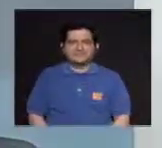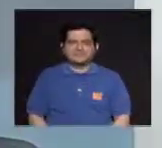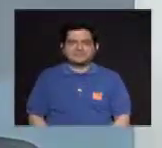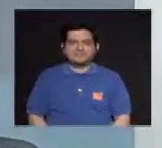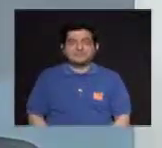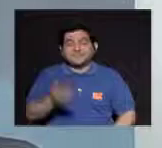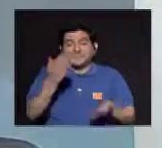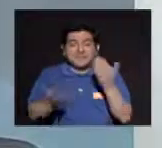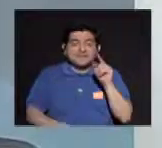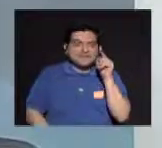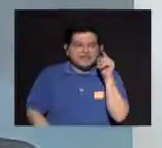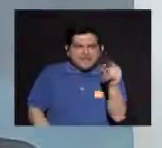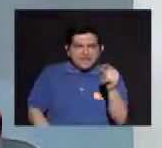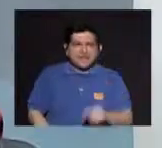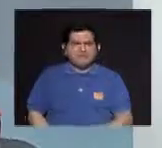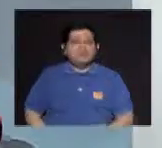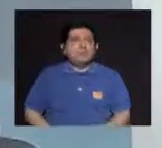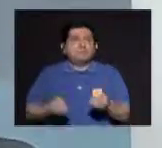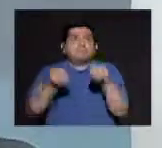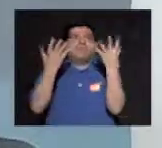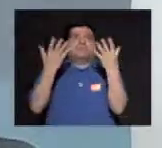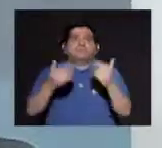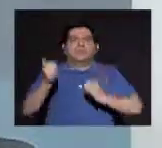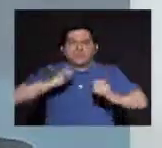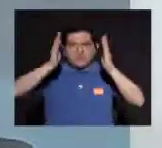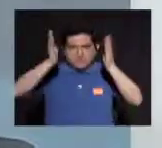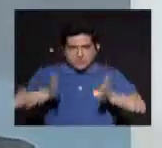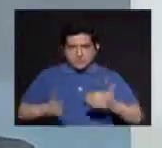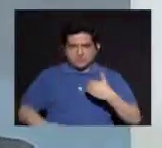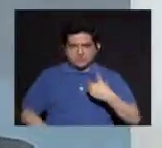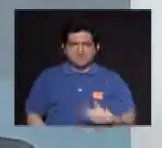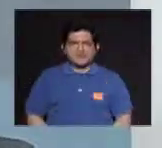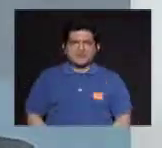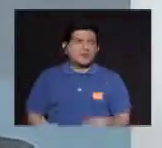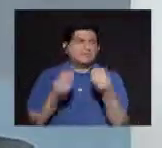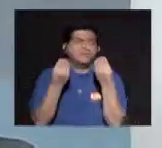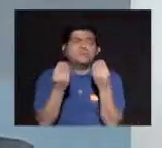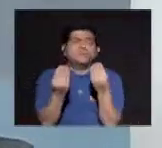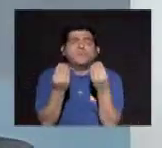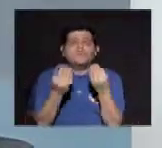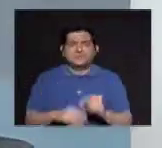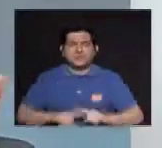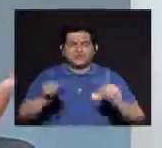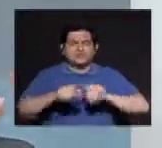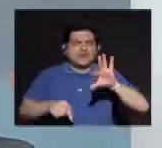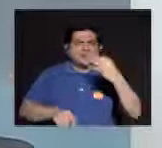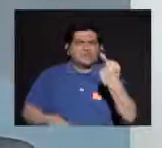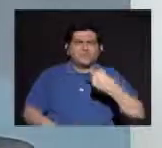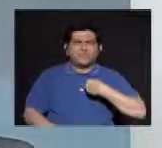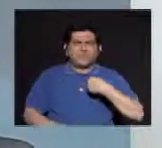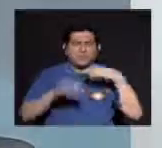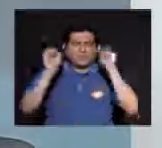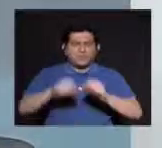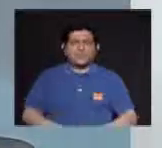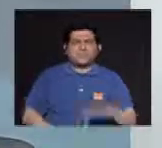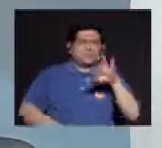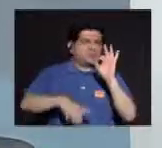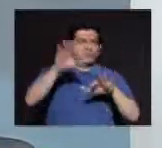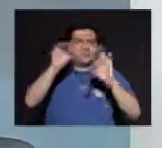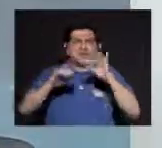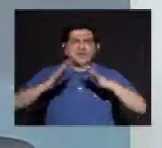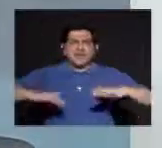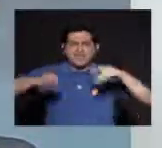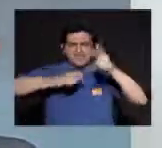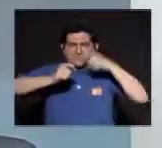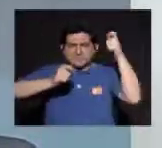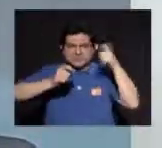veces. Sí, allá pues lo que sobran son actores, ¿verdad? Hay demasiados actores y hay muchas maneras de uno hacer como sistemas de